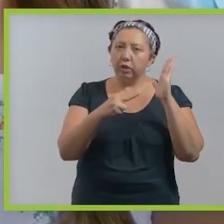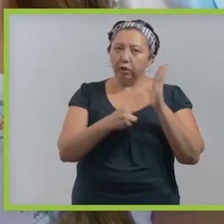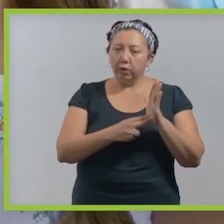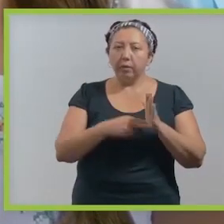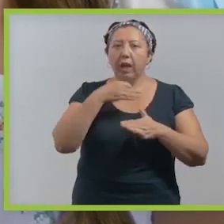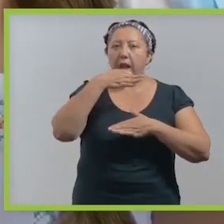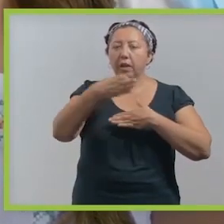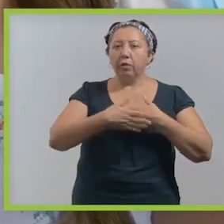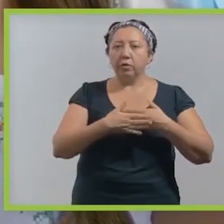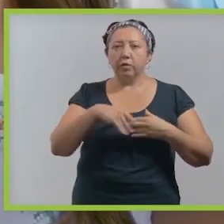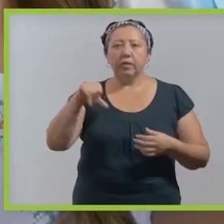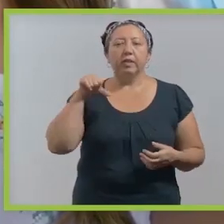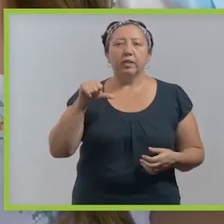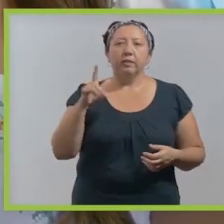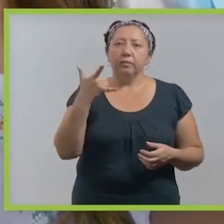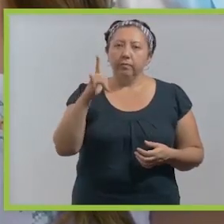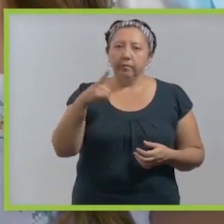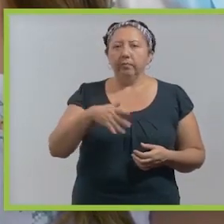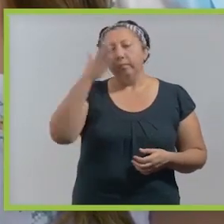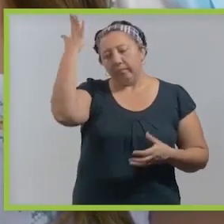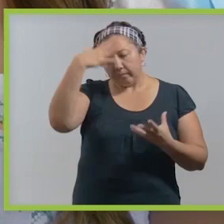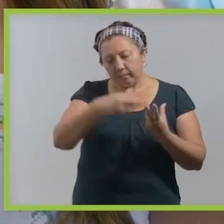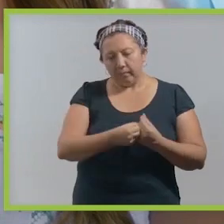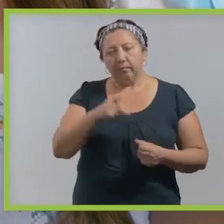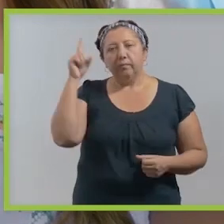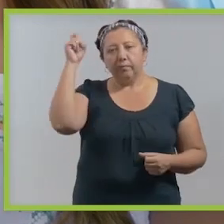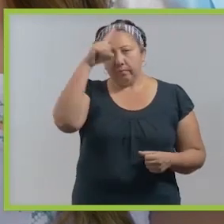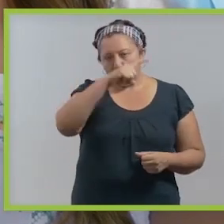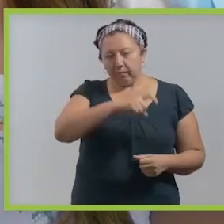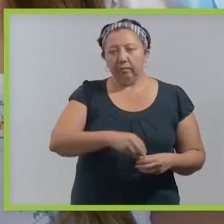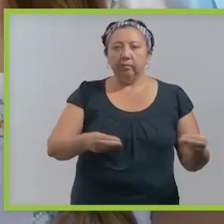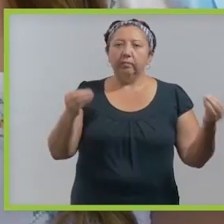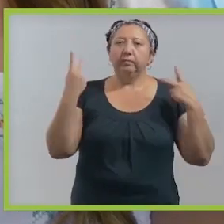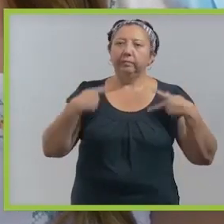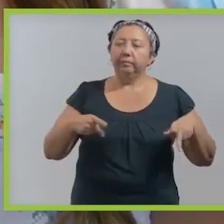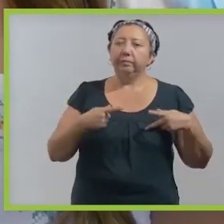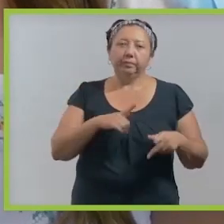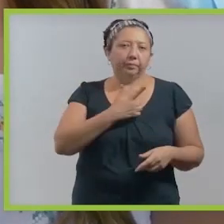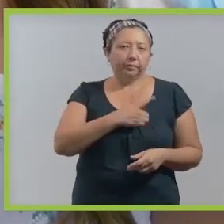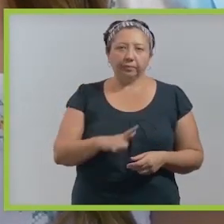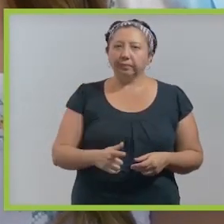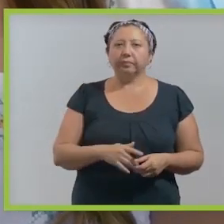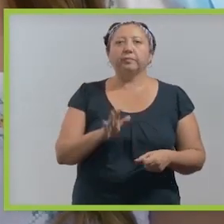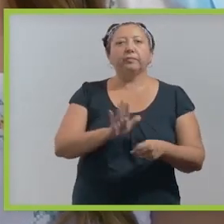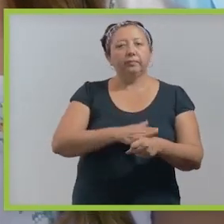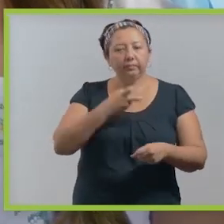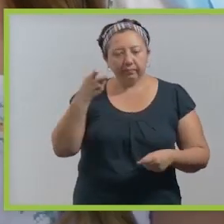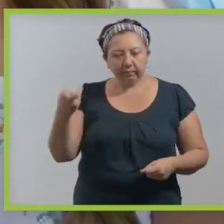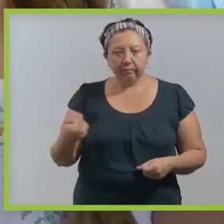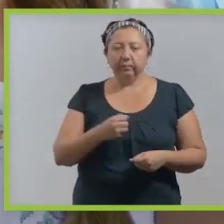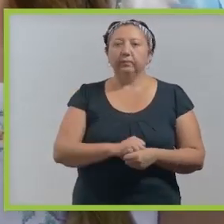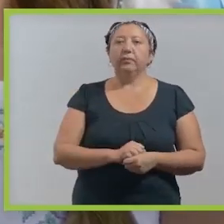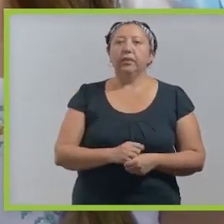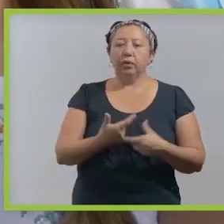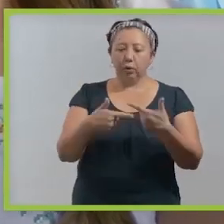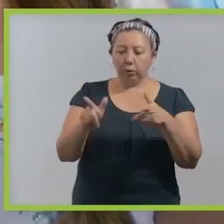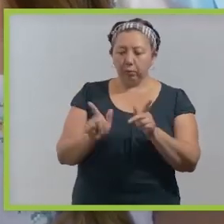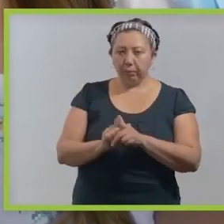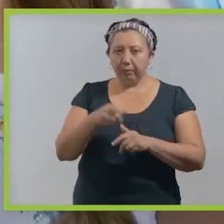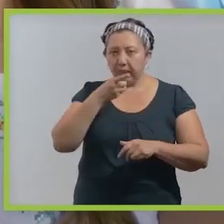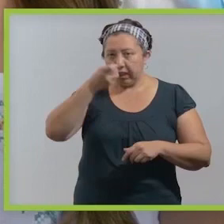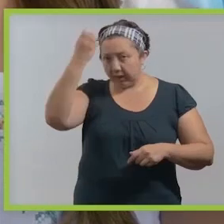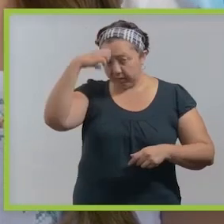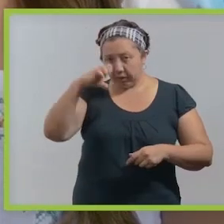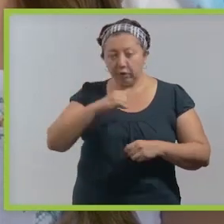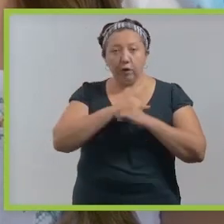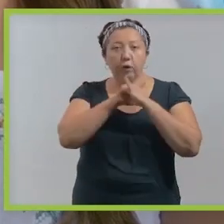medidas que anunciamos el 16 de julio, que sabemos que son difíciles, que sabemos que hay mucha gente que no le gustan, es por eso que el comité de expertos, en base a